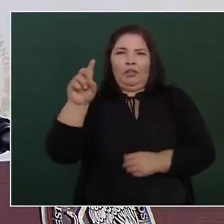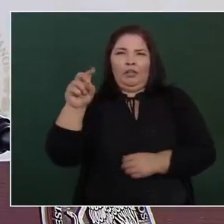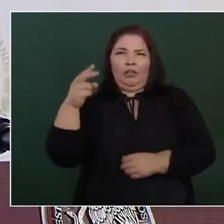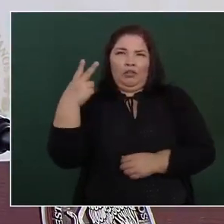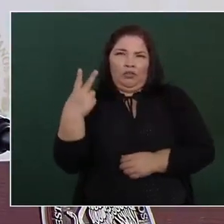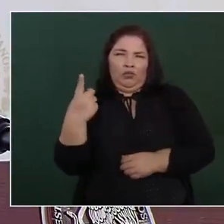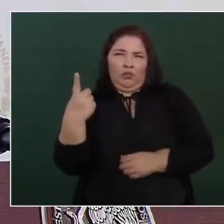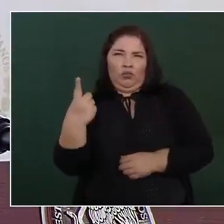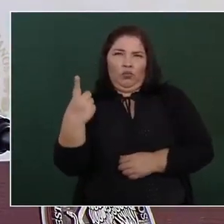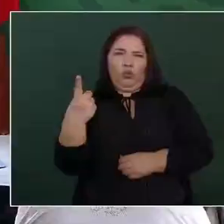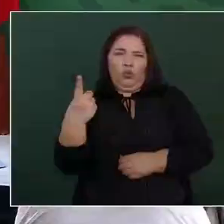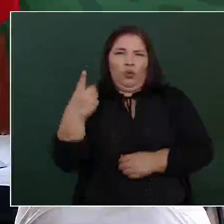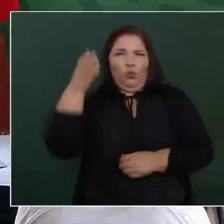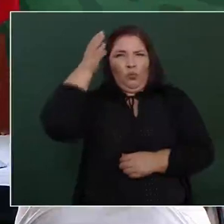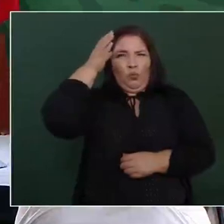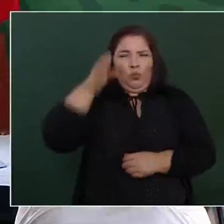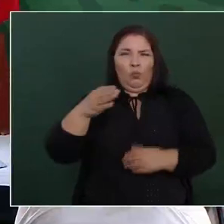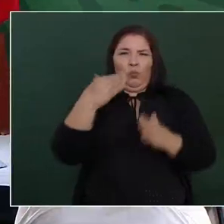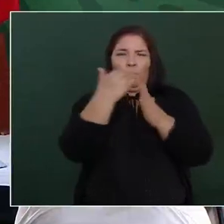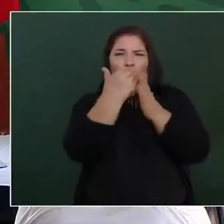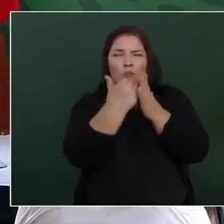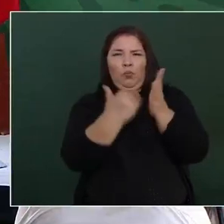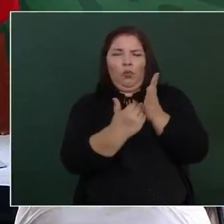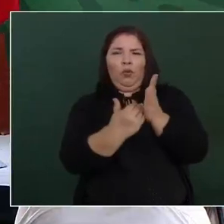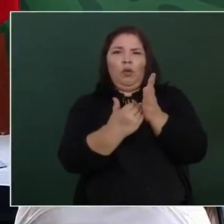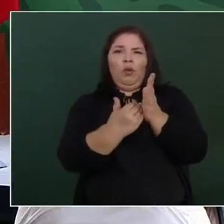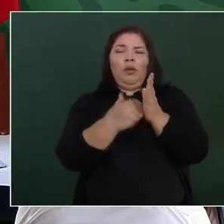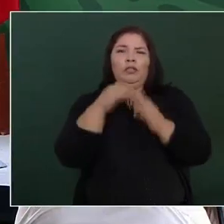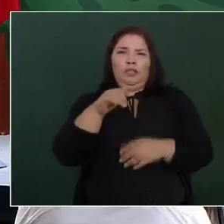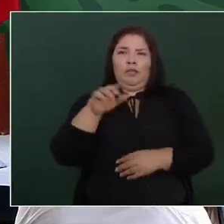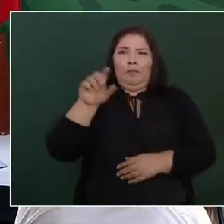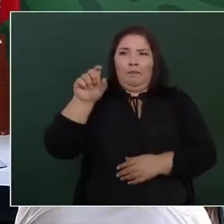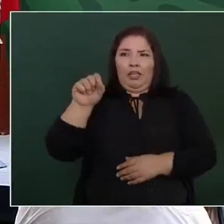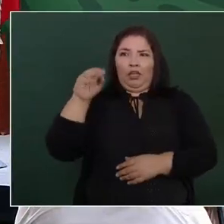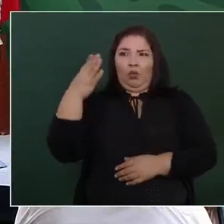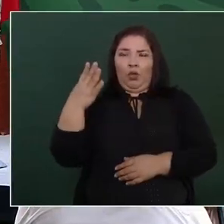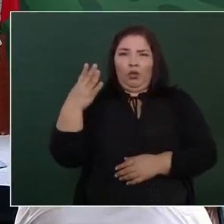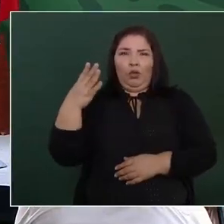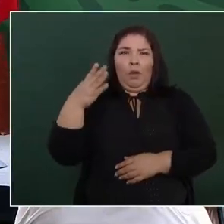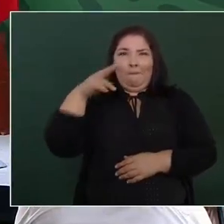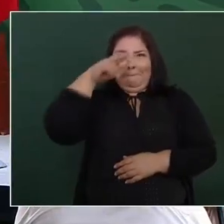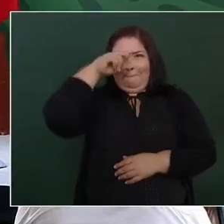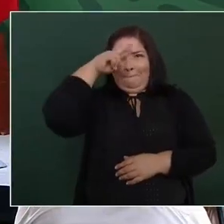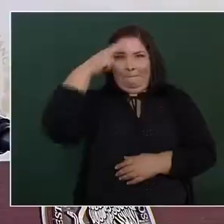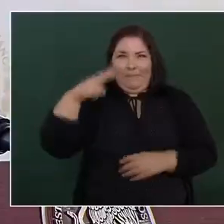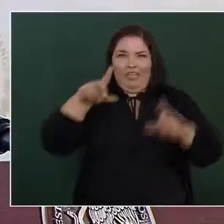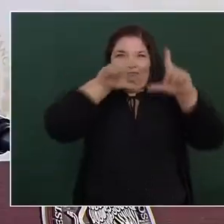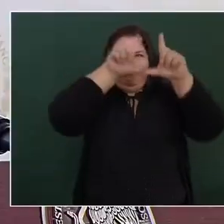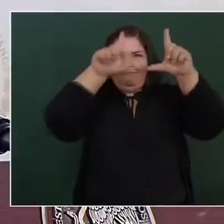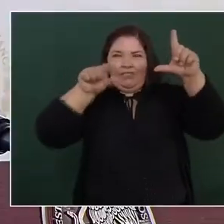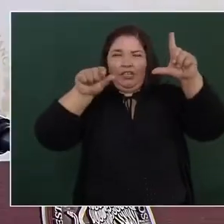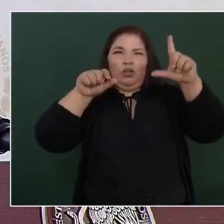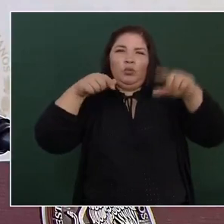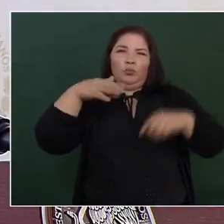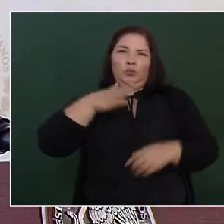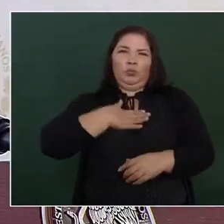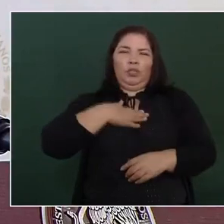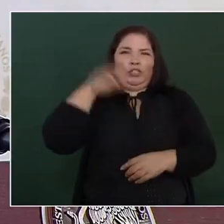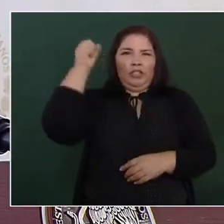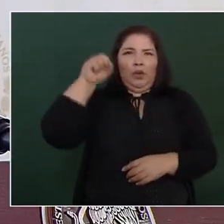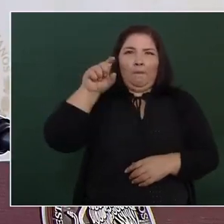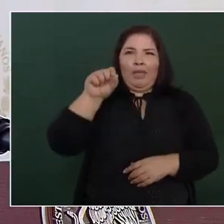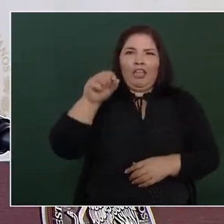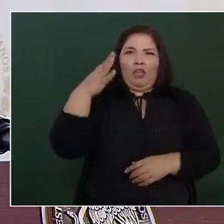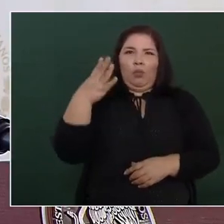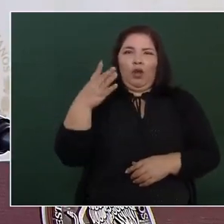1.531 delitos registrados. Tiene el 24 lugar a nivel nacional y aquí podemos